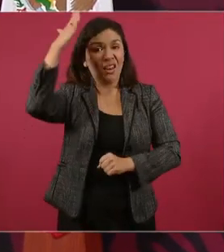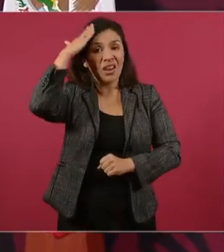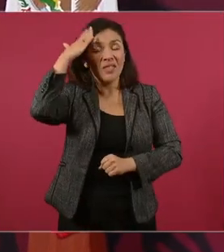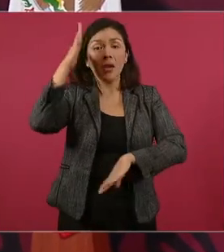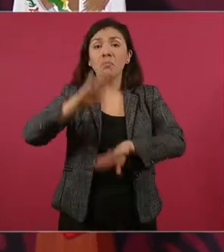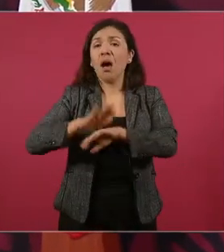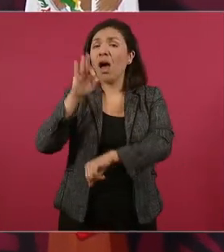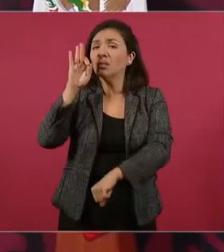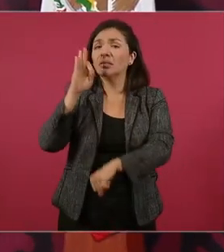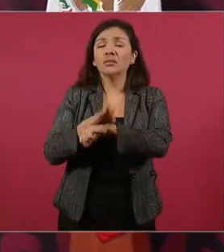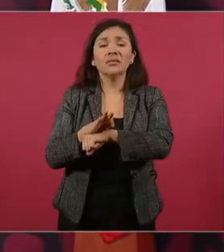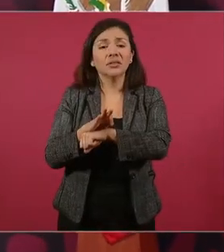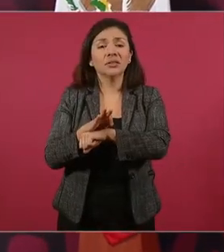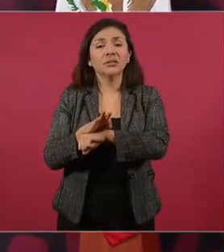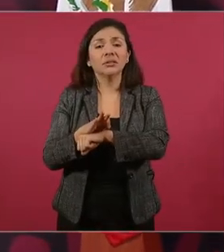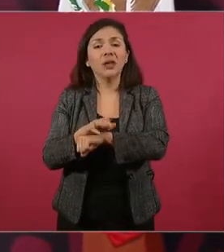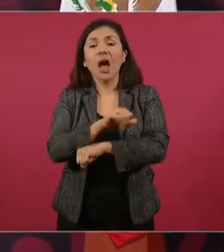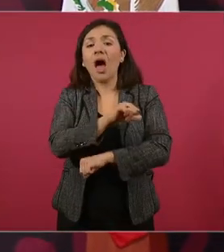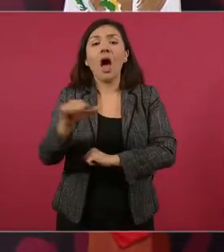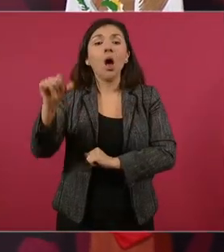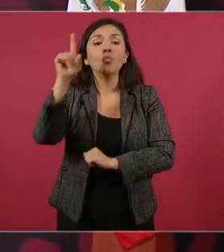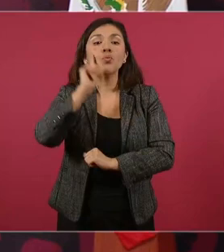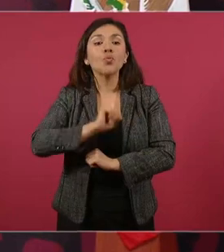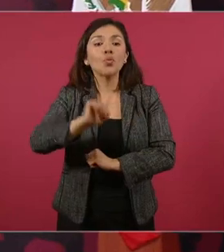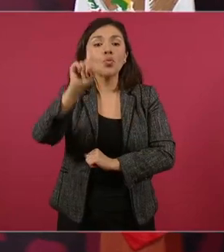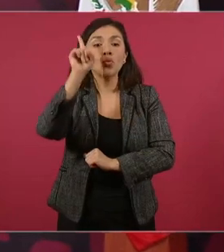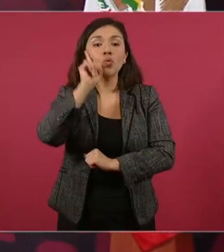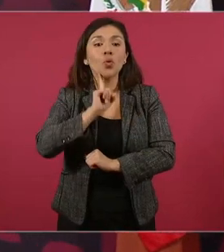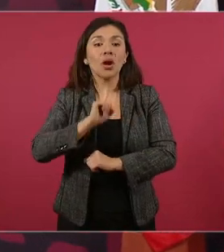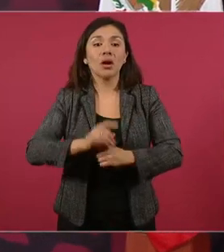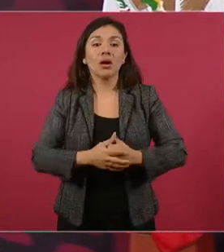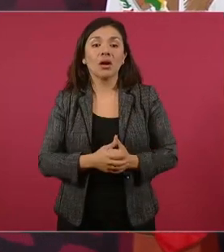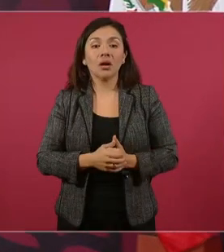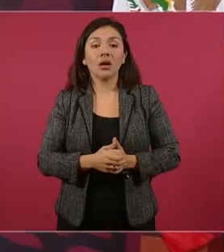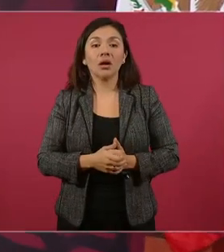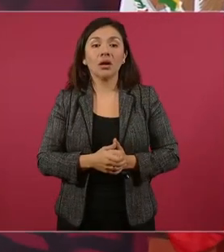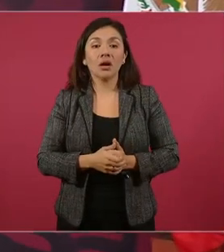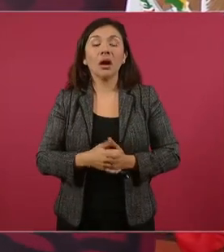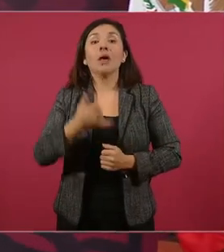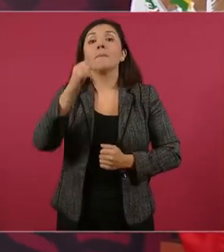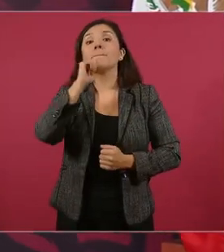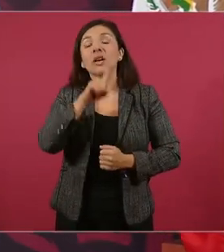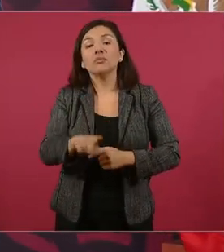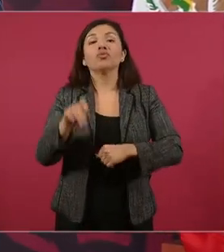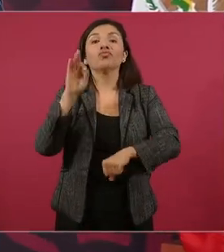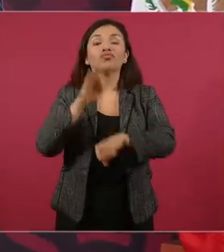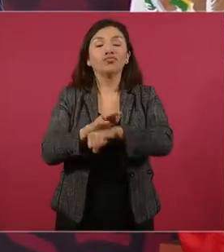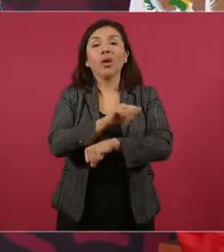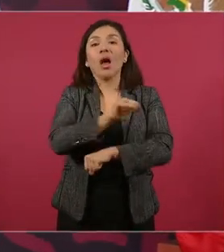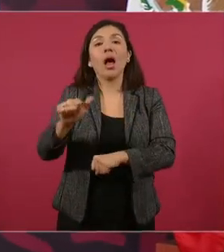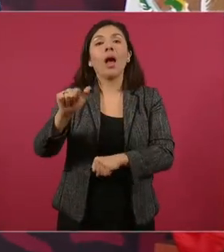defensor de las mujeres y defensor de los mayas.